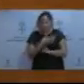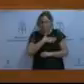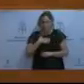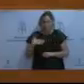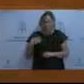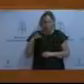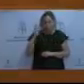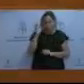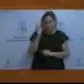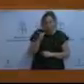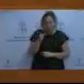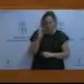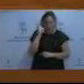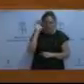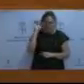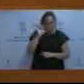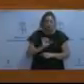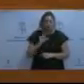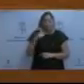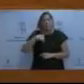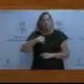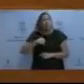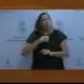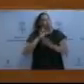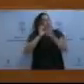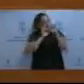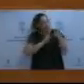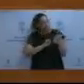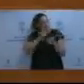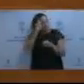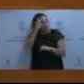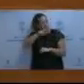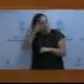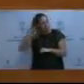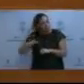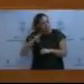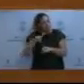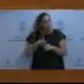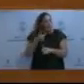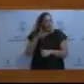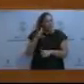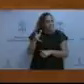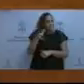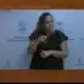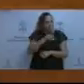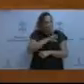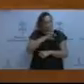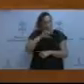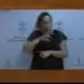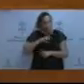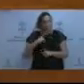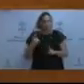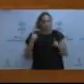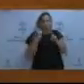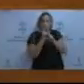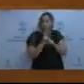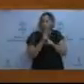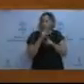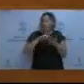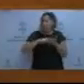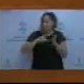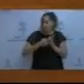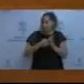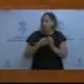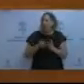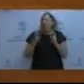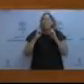Y como yo sí que defiendo al individuo y al derecho individual, siempre al derecho del sistema, le voy a seguir dando casos concretos.